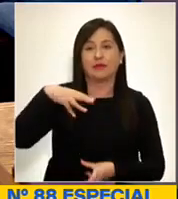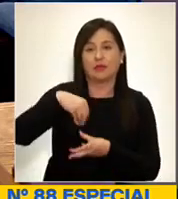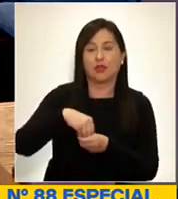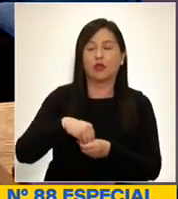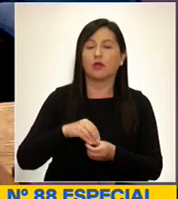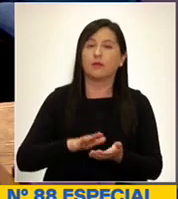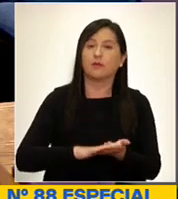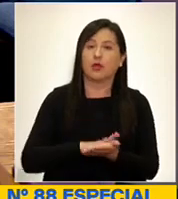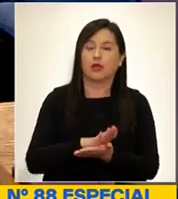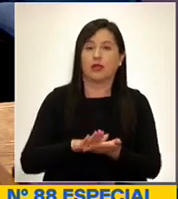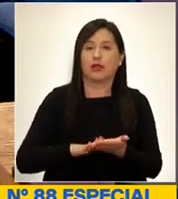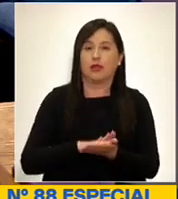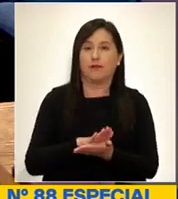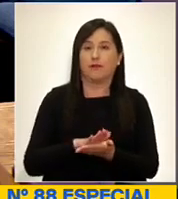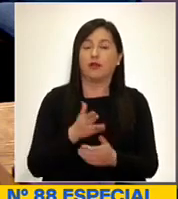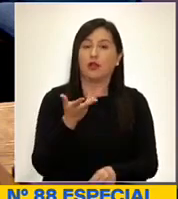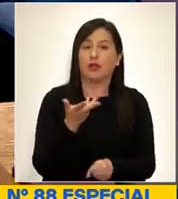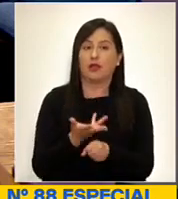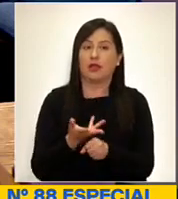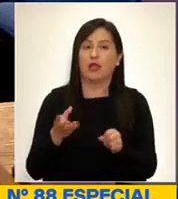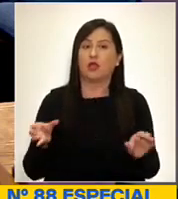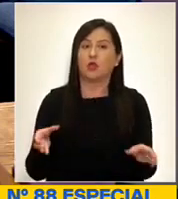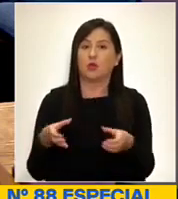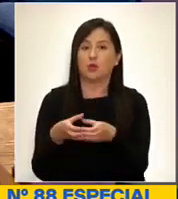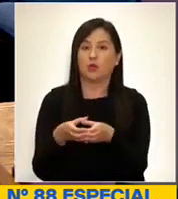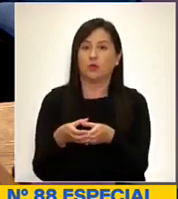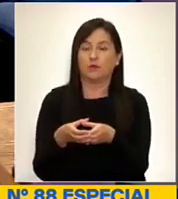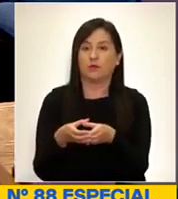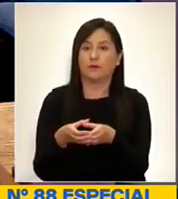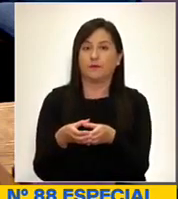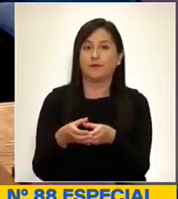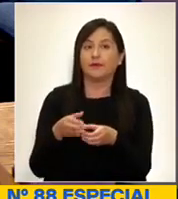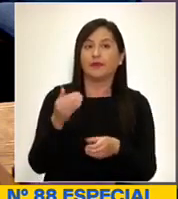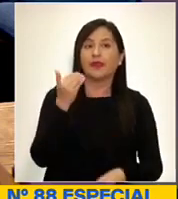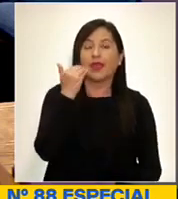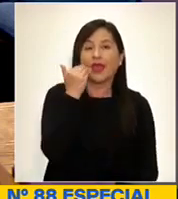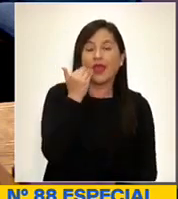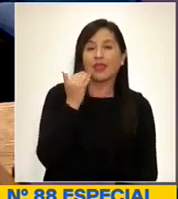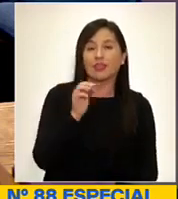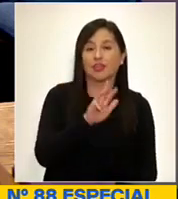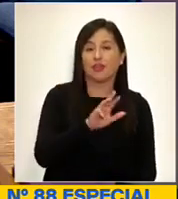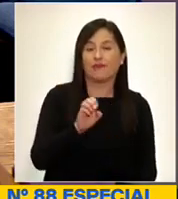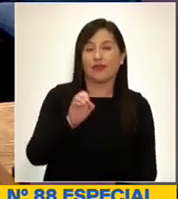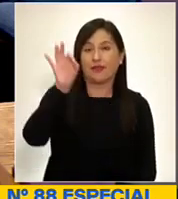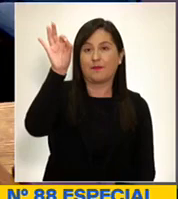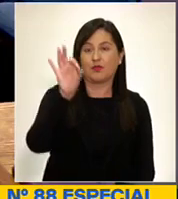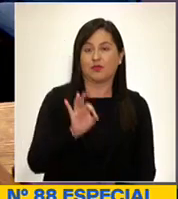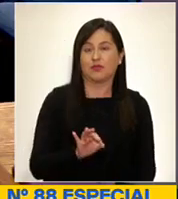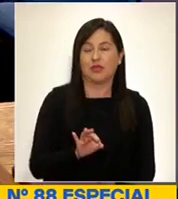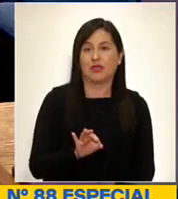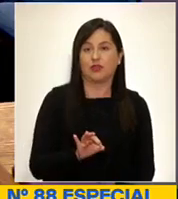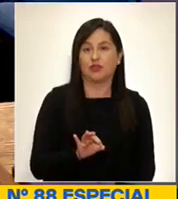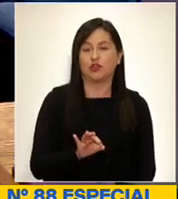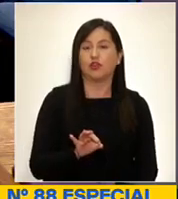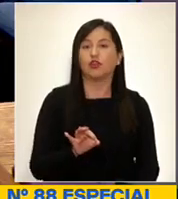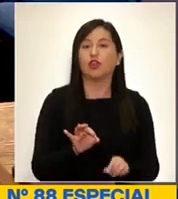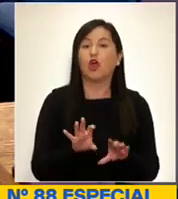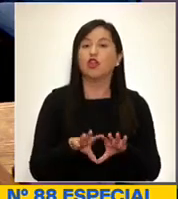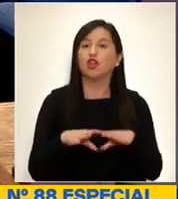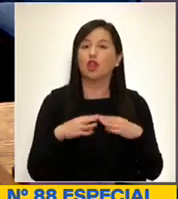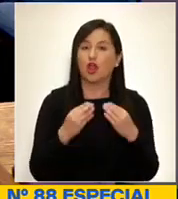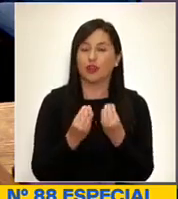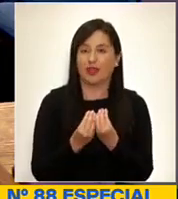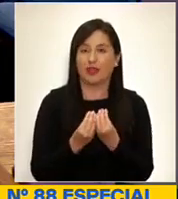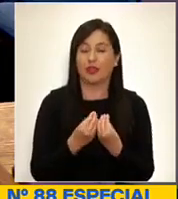ejemplo hay equipos que hoy día están prácticamente con el 98 por de su capacidad total y